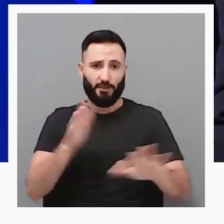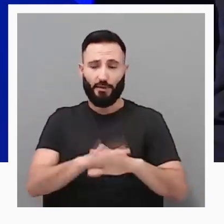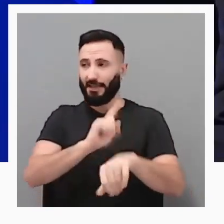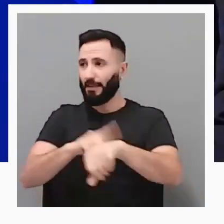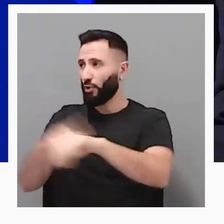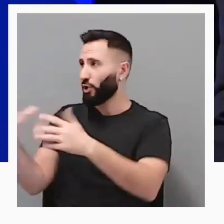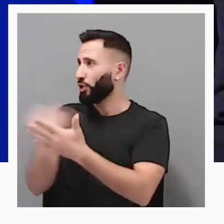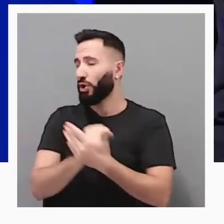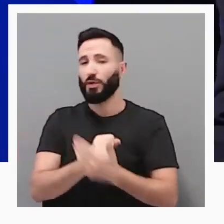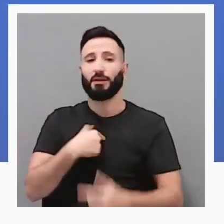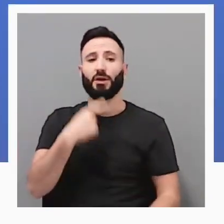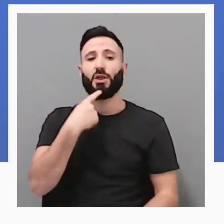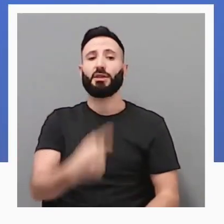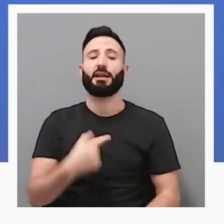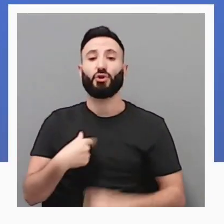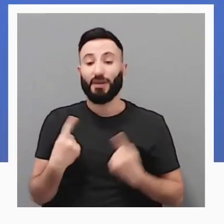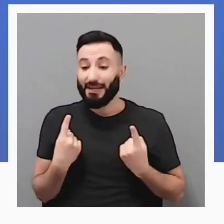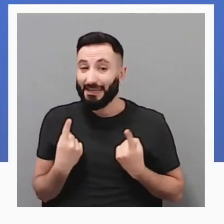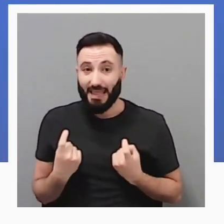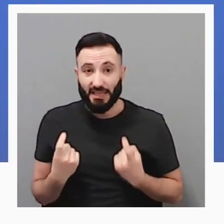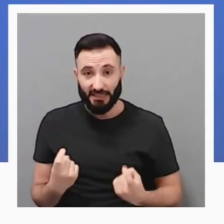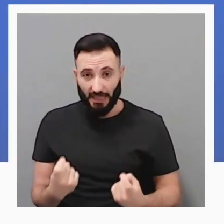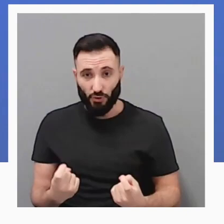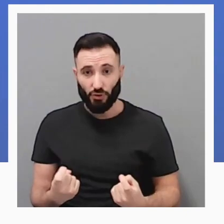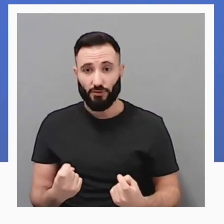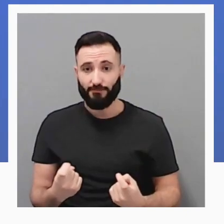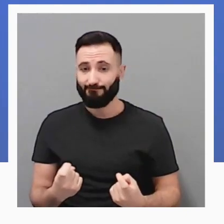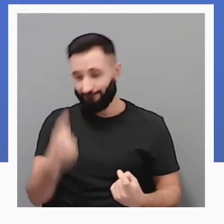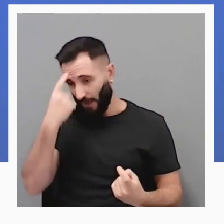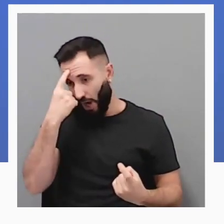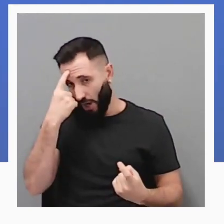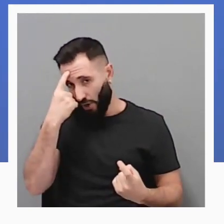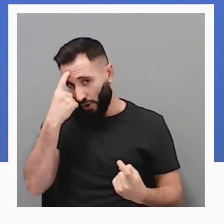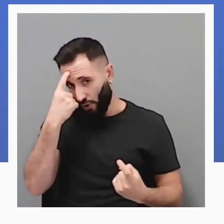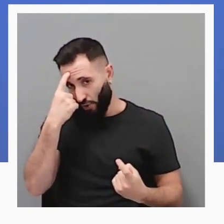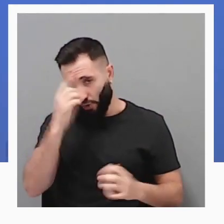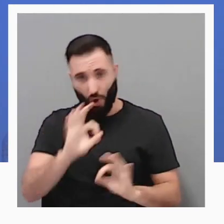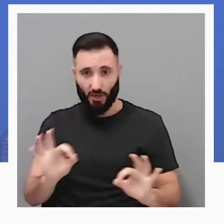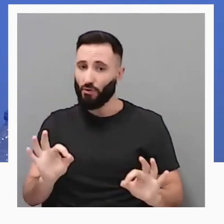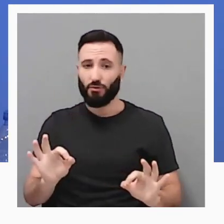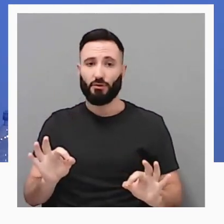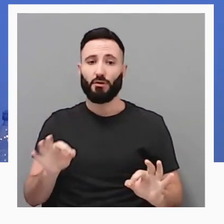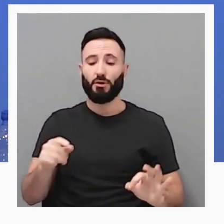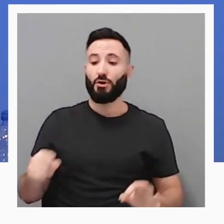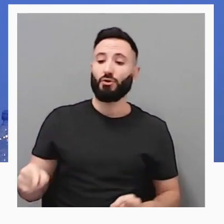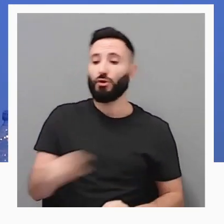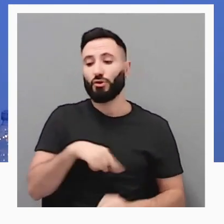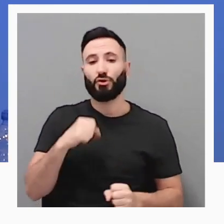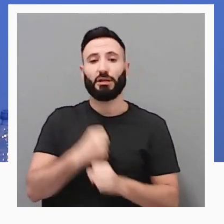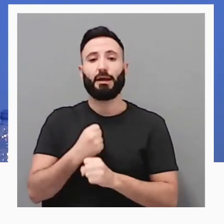yo diría que lo que necesitamos es lo evidente, y es que nosotros trabajamos con unos